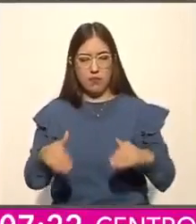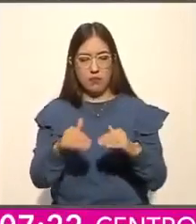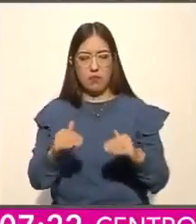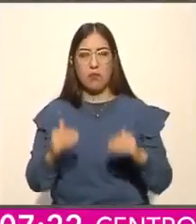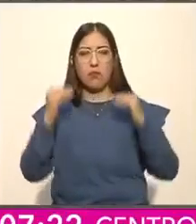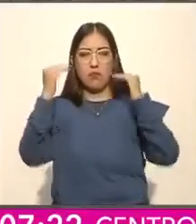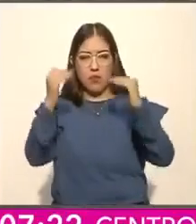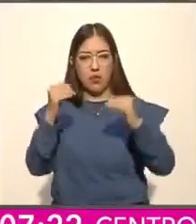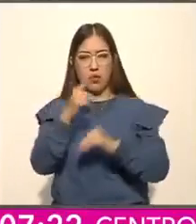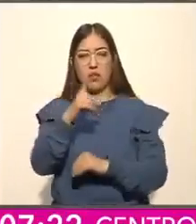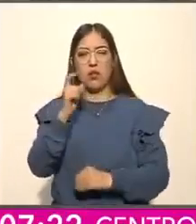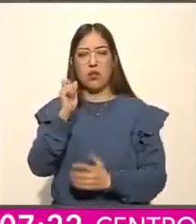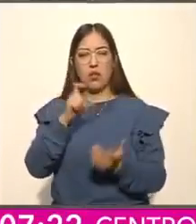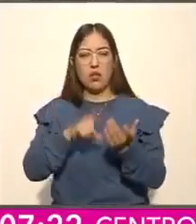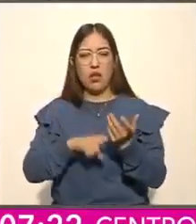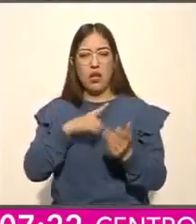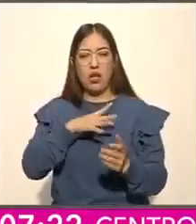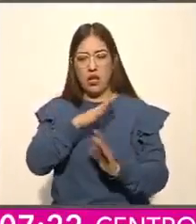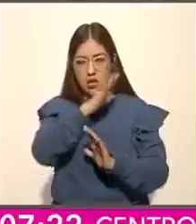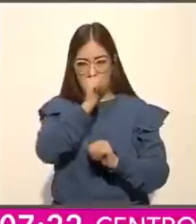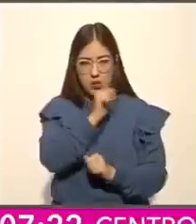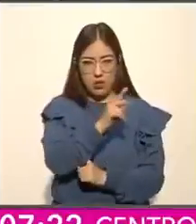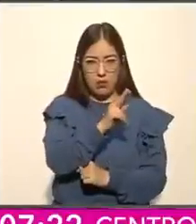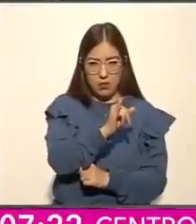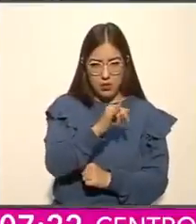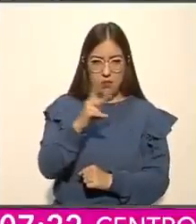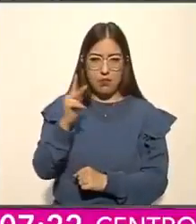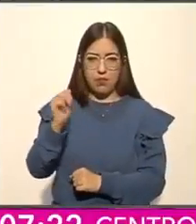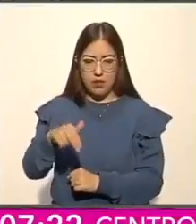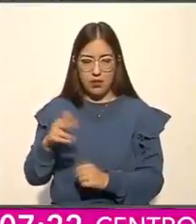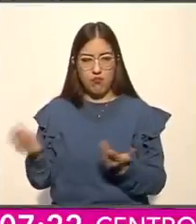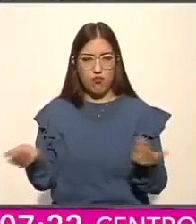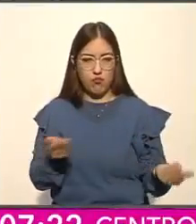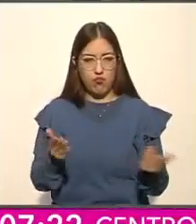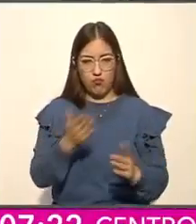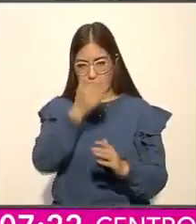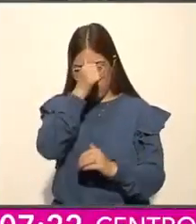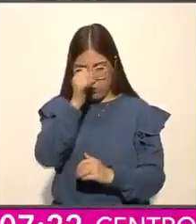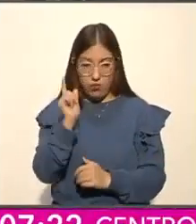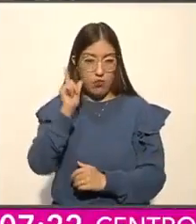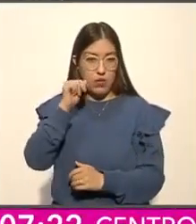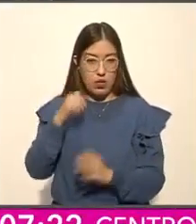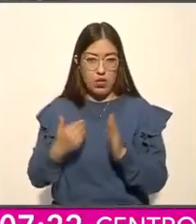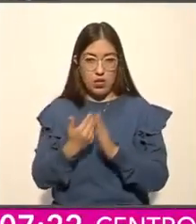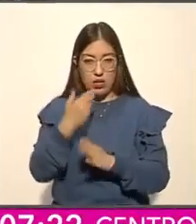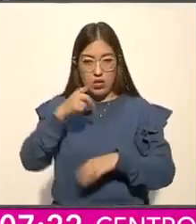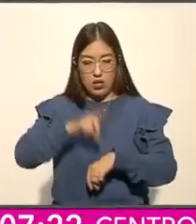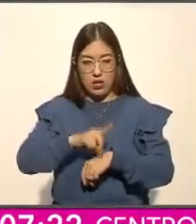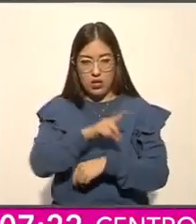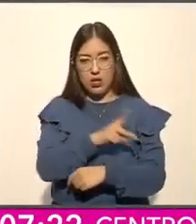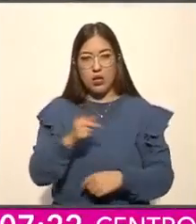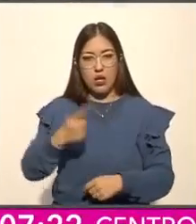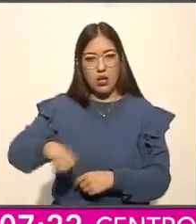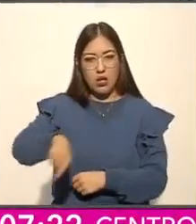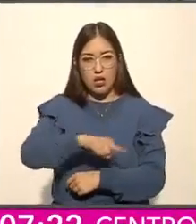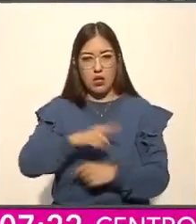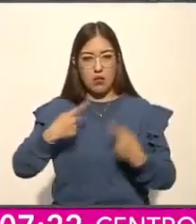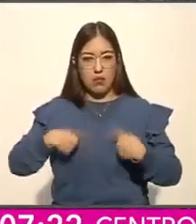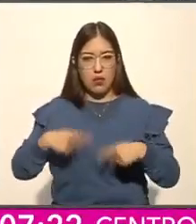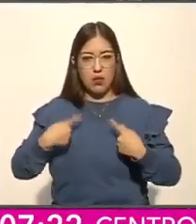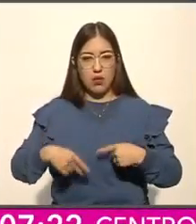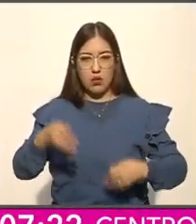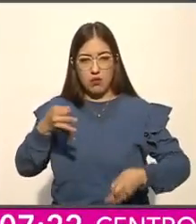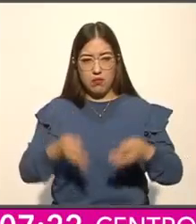Zedillo mediante un acuerdo entre el PRI y el PAN. Al día siguiente, los y la nueva ministra rindieron